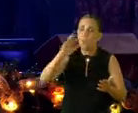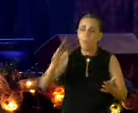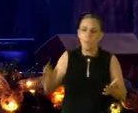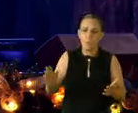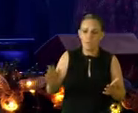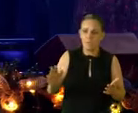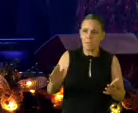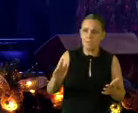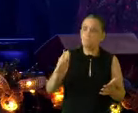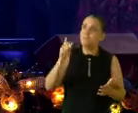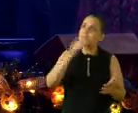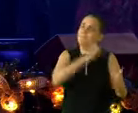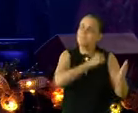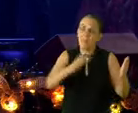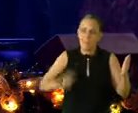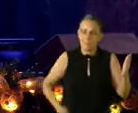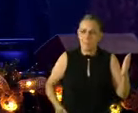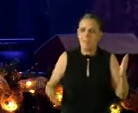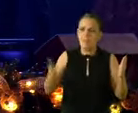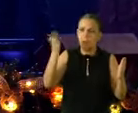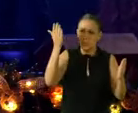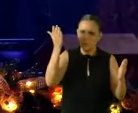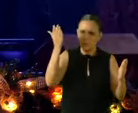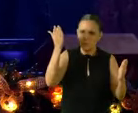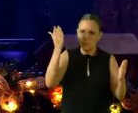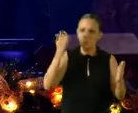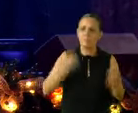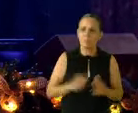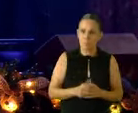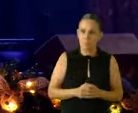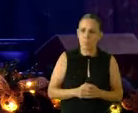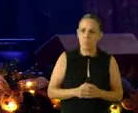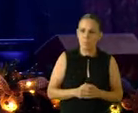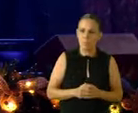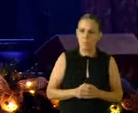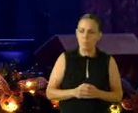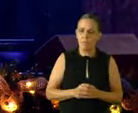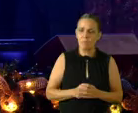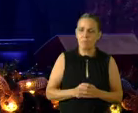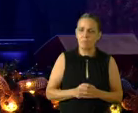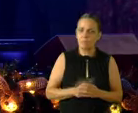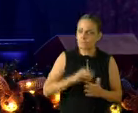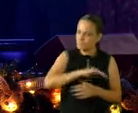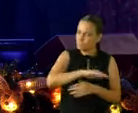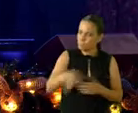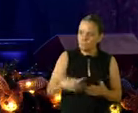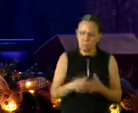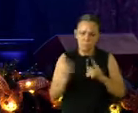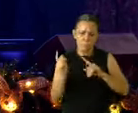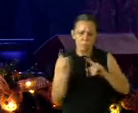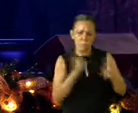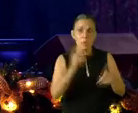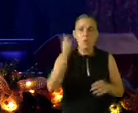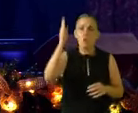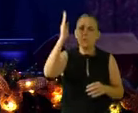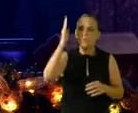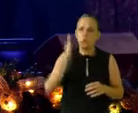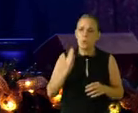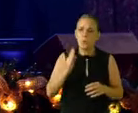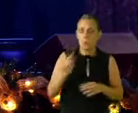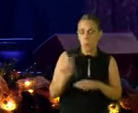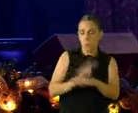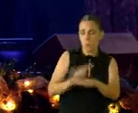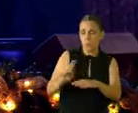los que fuimos, porque no le podemos atribuir a la iglesia, obviamente se originó aquí, Dios nos usa como punta de